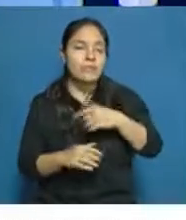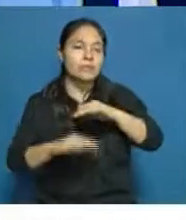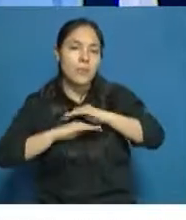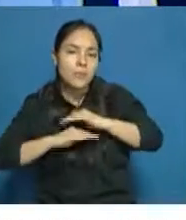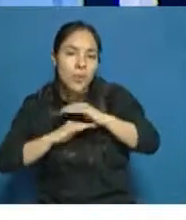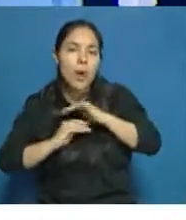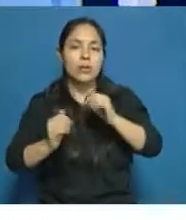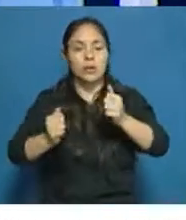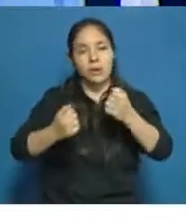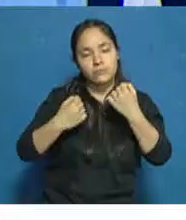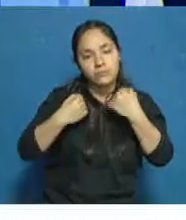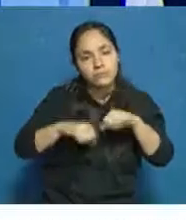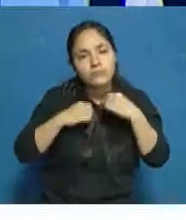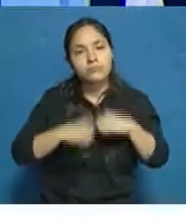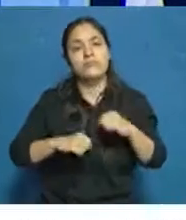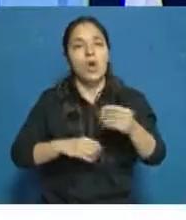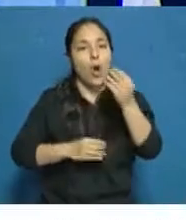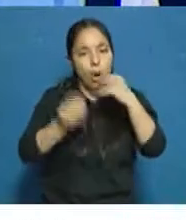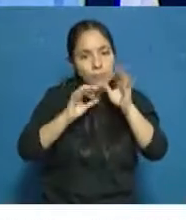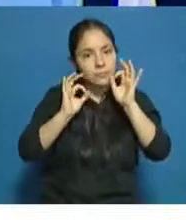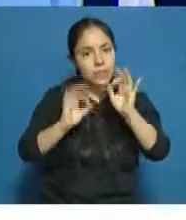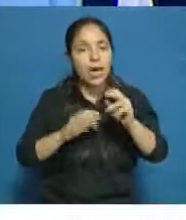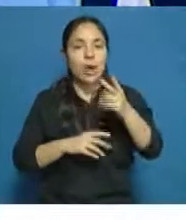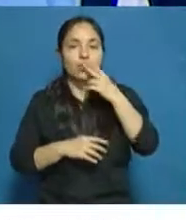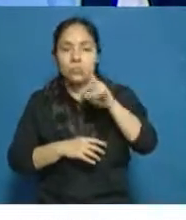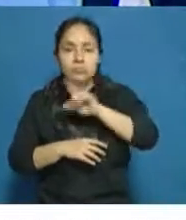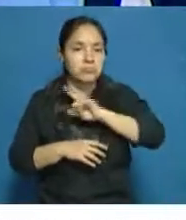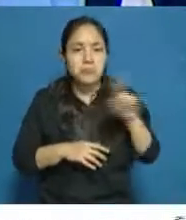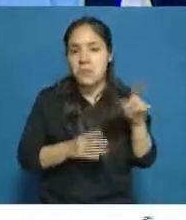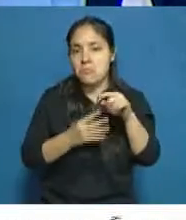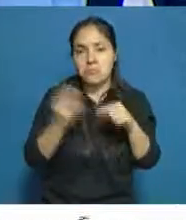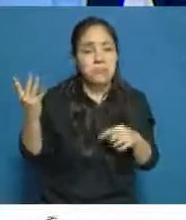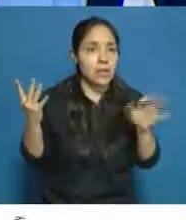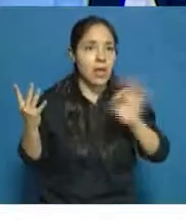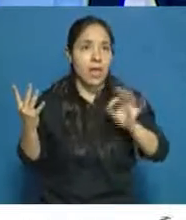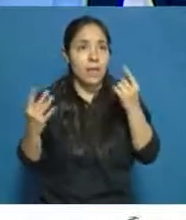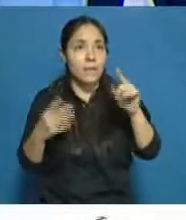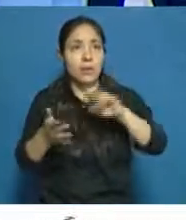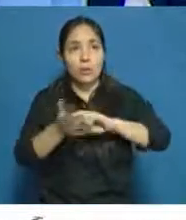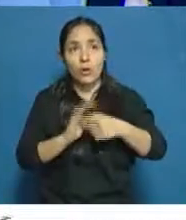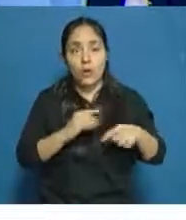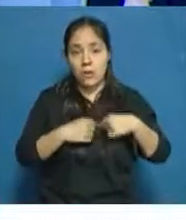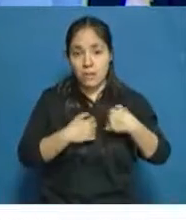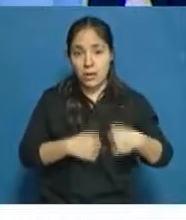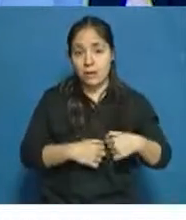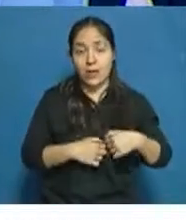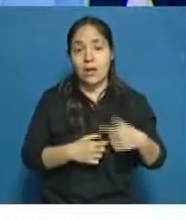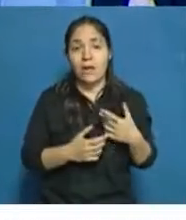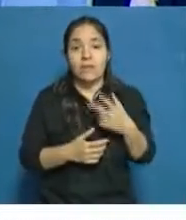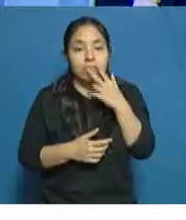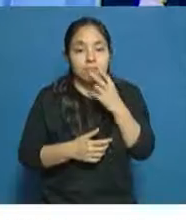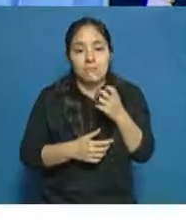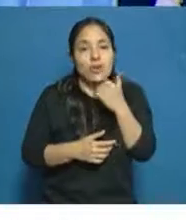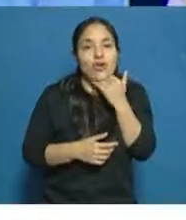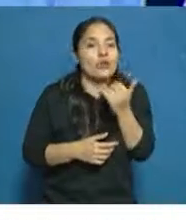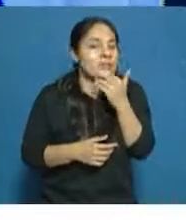cuido mucho, no cometo exceso, no fumo, pero se producen esas arritmias químicas que se llaman, no puedo explicar mucho más porque no